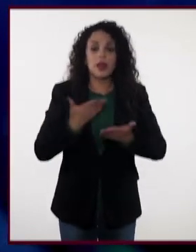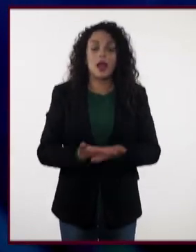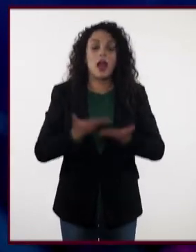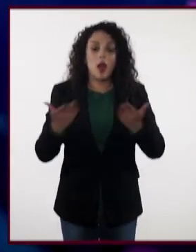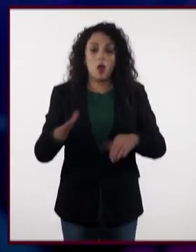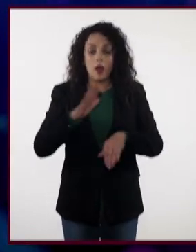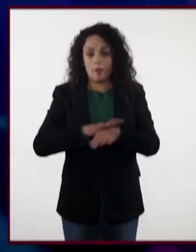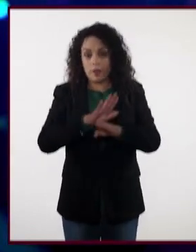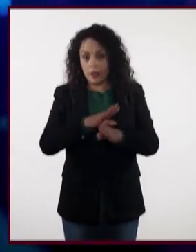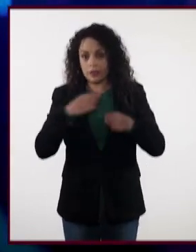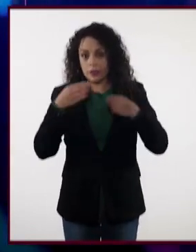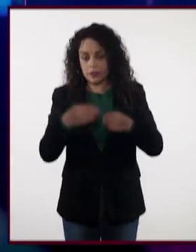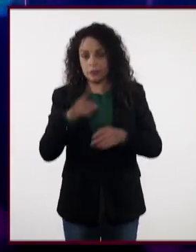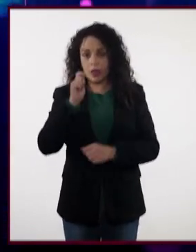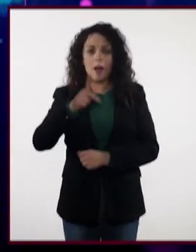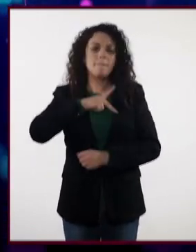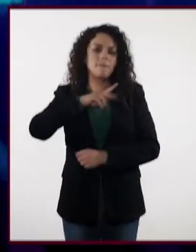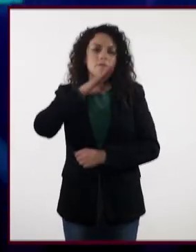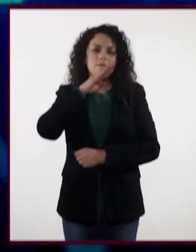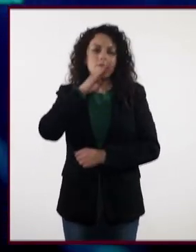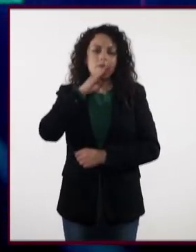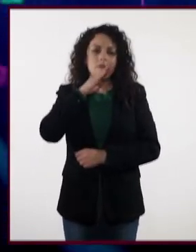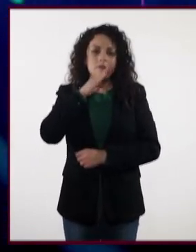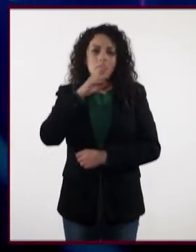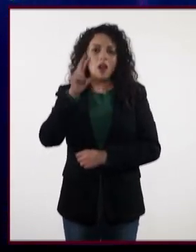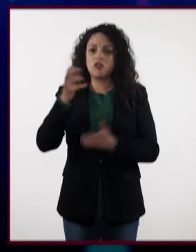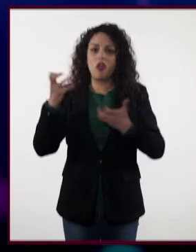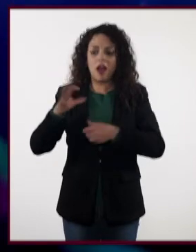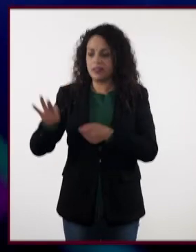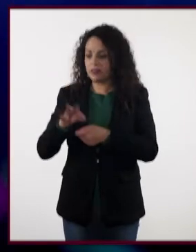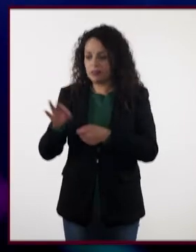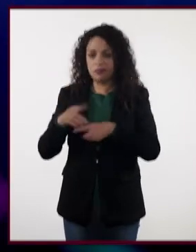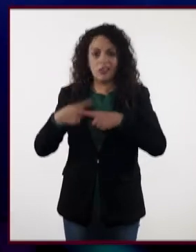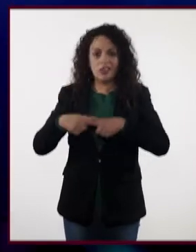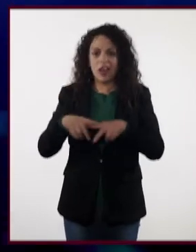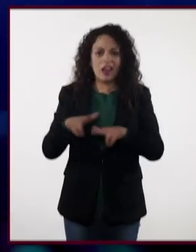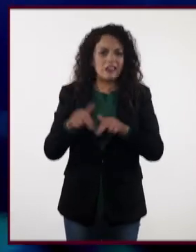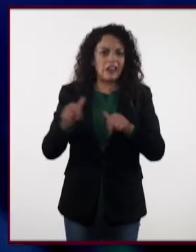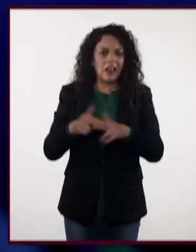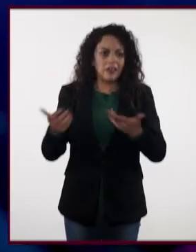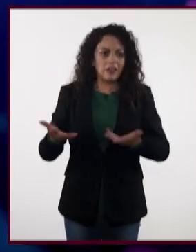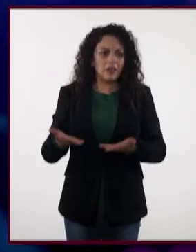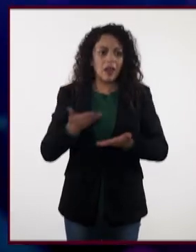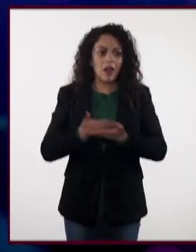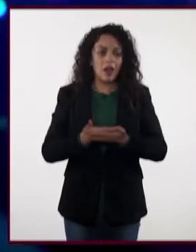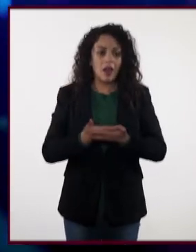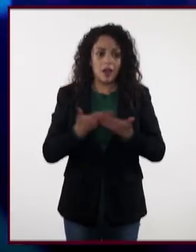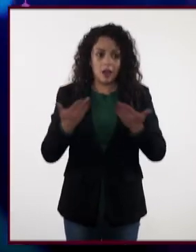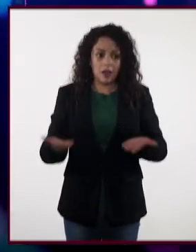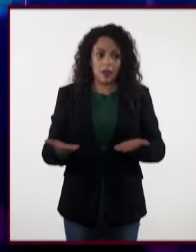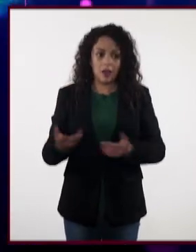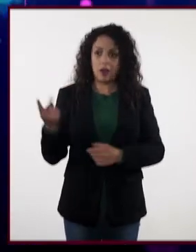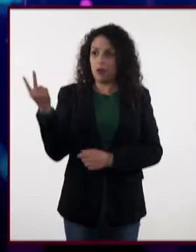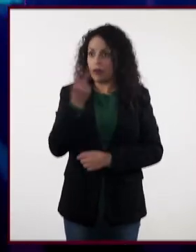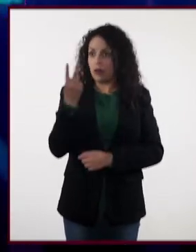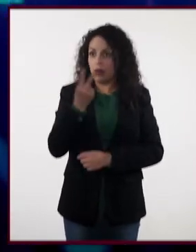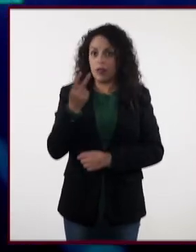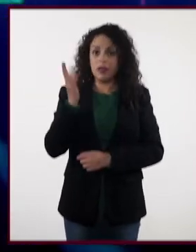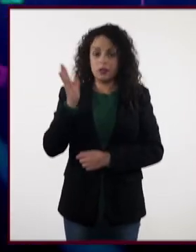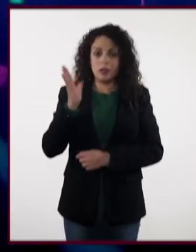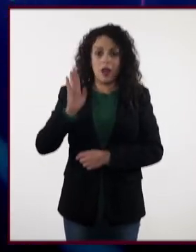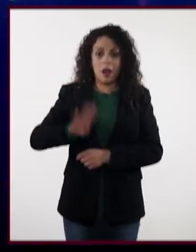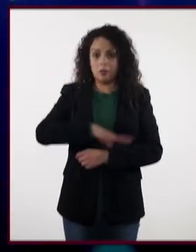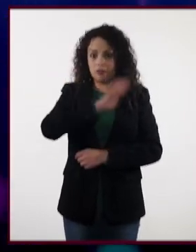que ambas de mi mamá no borda ni teje ni nada, ¿no? Entonces, ahora que ambas de mis abuelas fallecieron, el